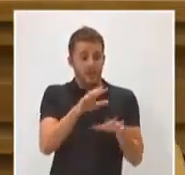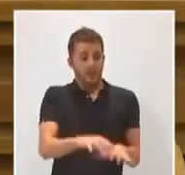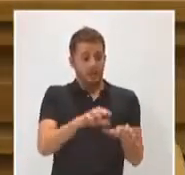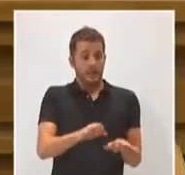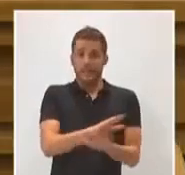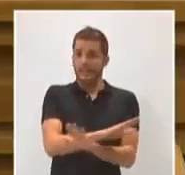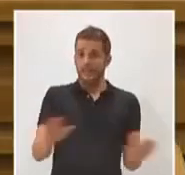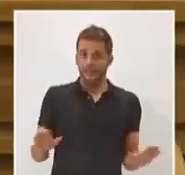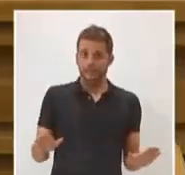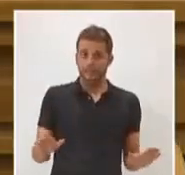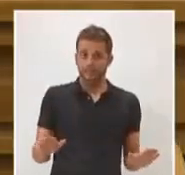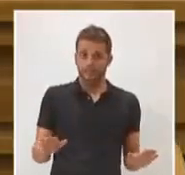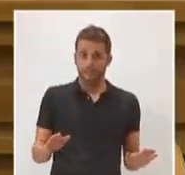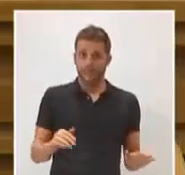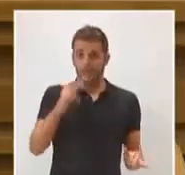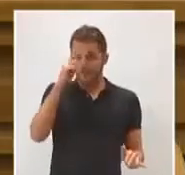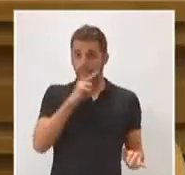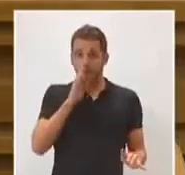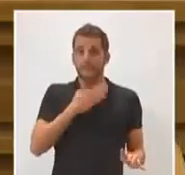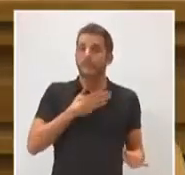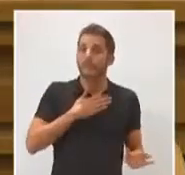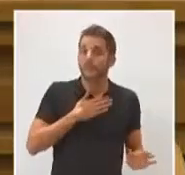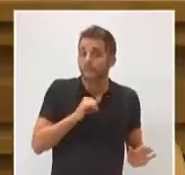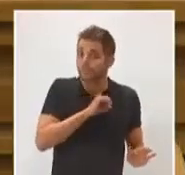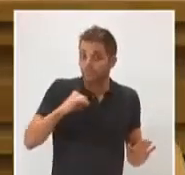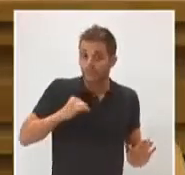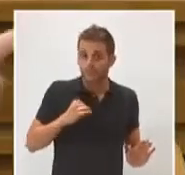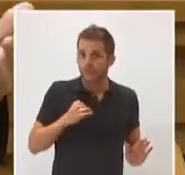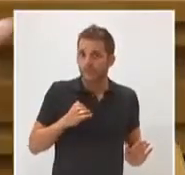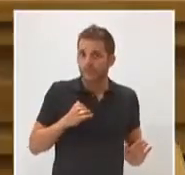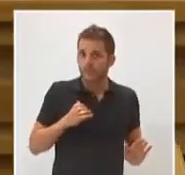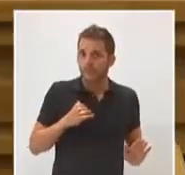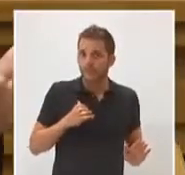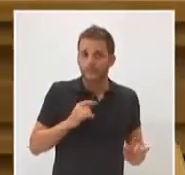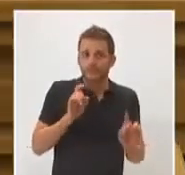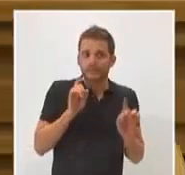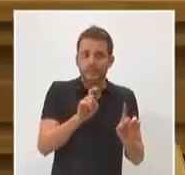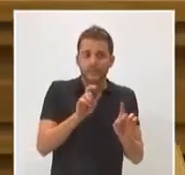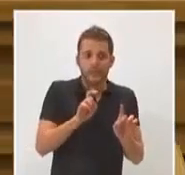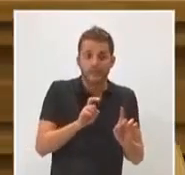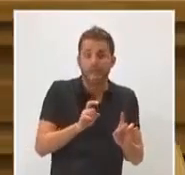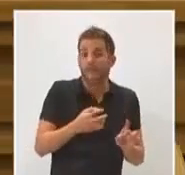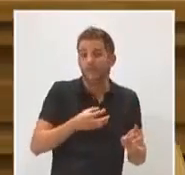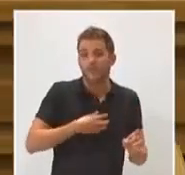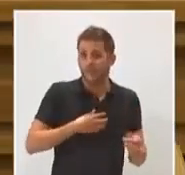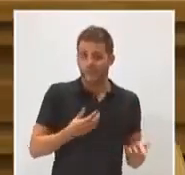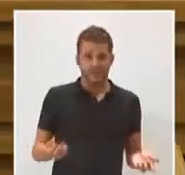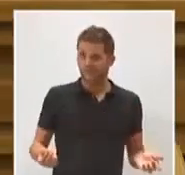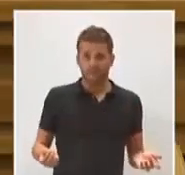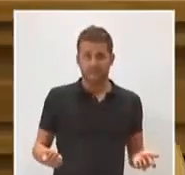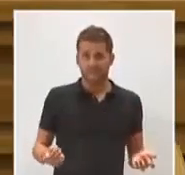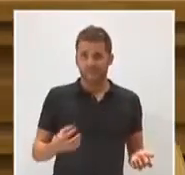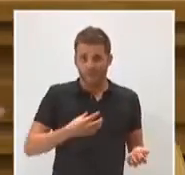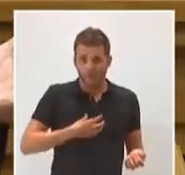nuestros padres los míos desde luego muy en particular otro sobrante mi otra suerte no estaban en condiciones de enseñar nada a los pobres si ya no